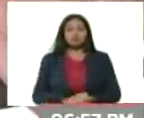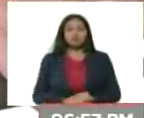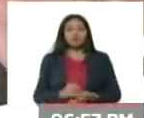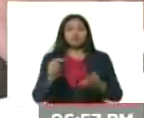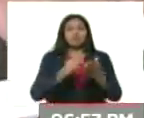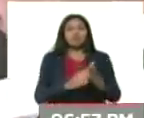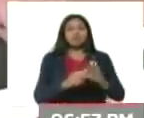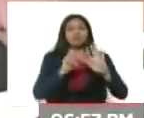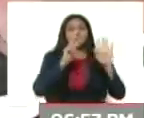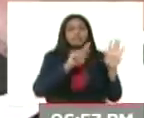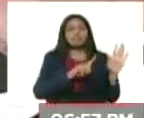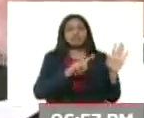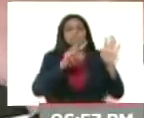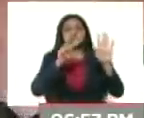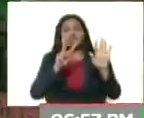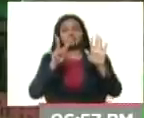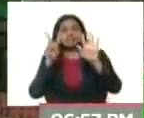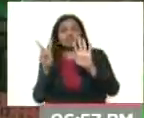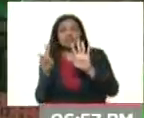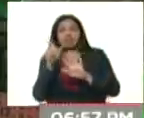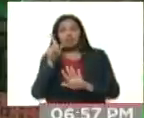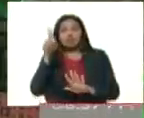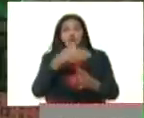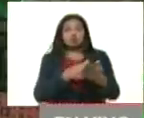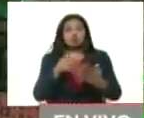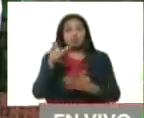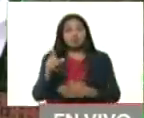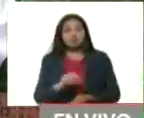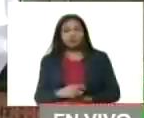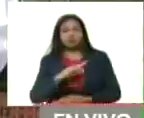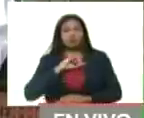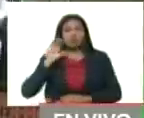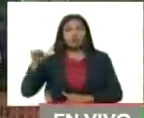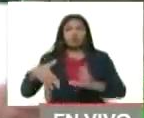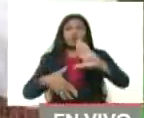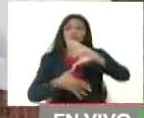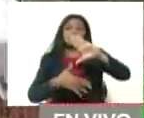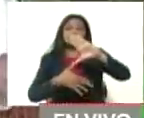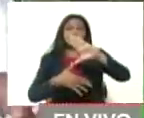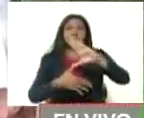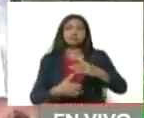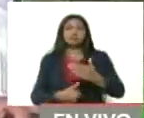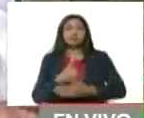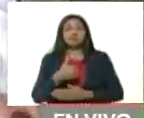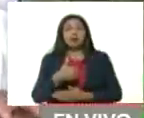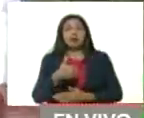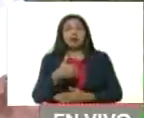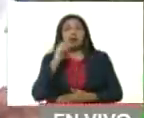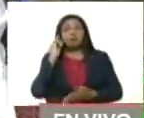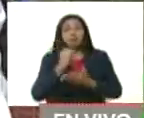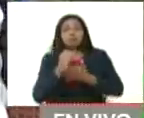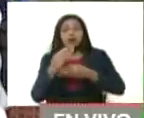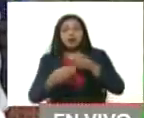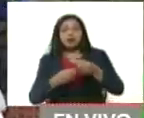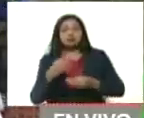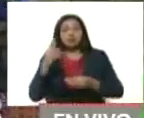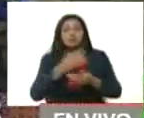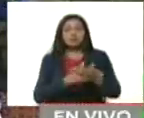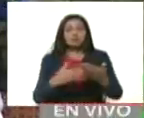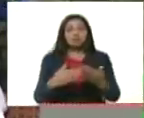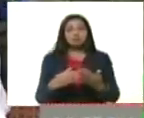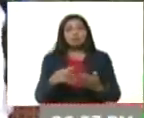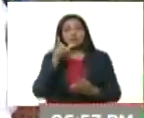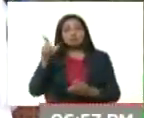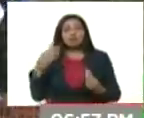6.377 pruebas por millón de habitantes. Somos el país de América Latina con el mayor número de pruebas por